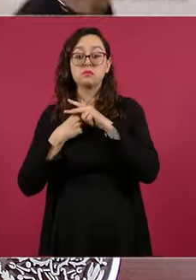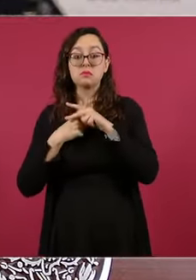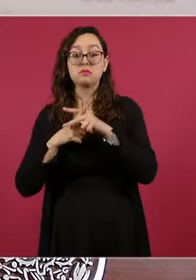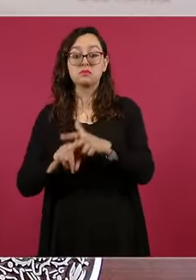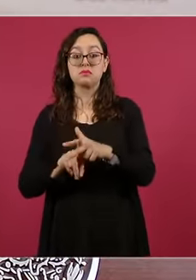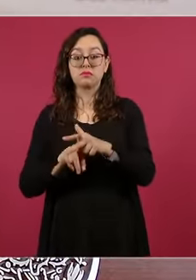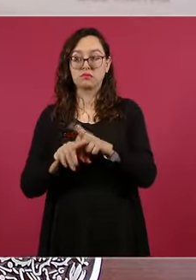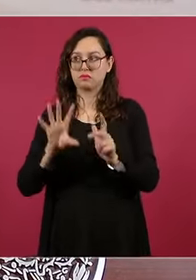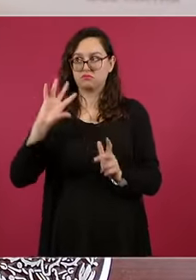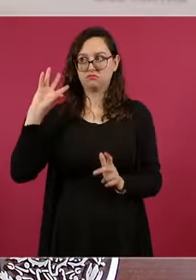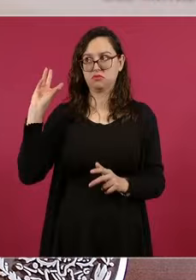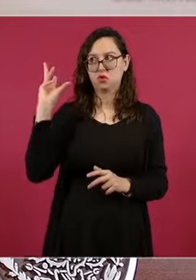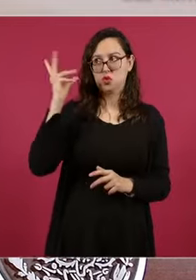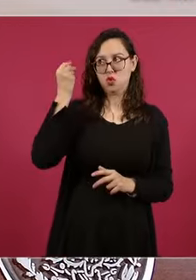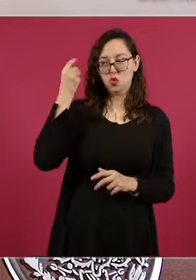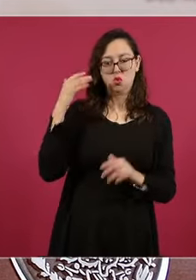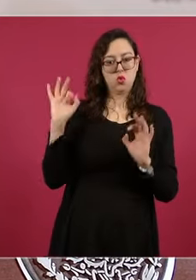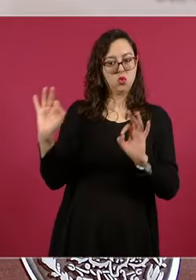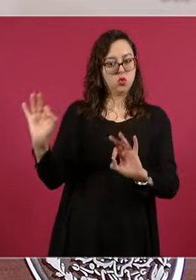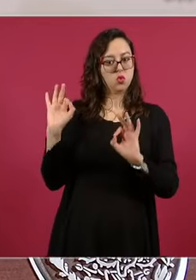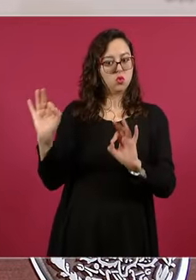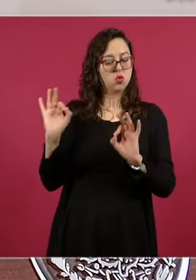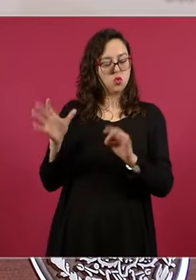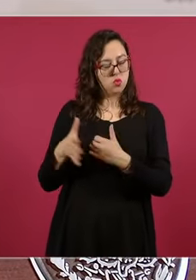Estaba muy bien la tecnología,